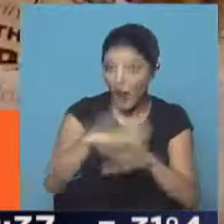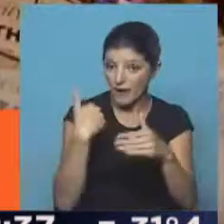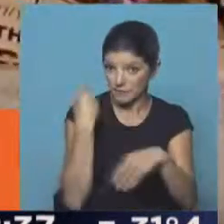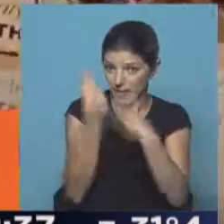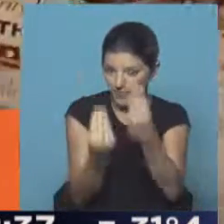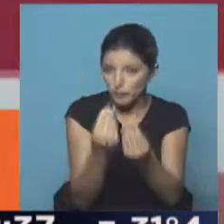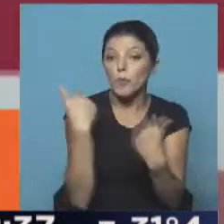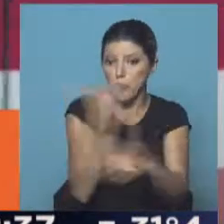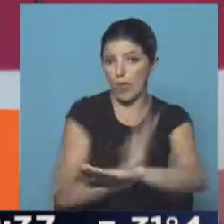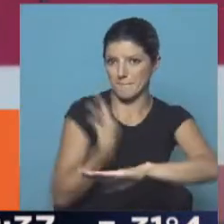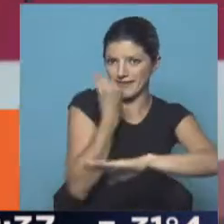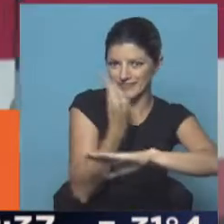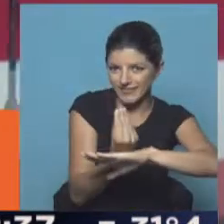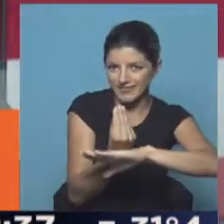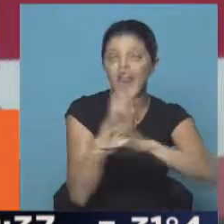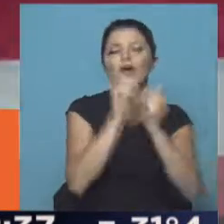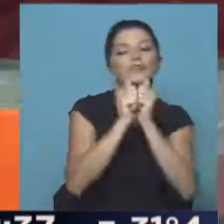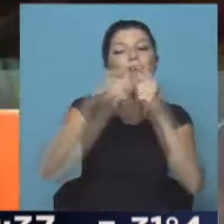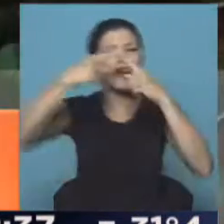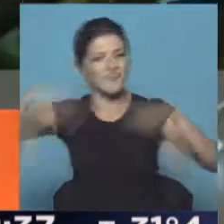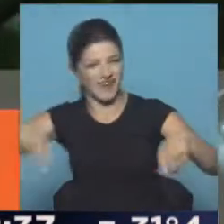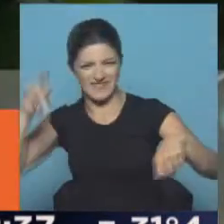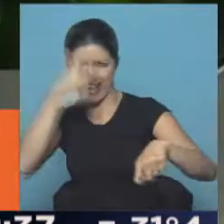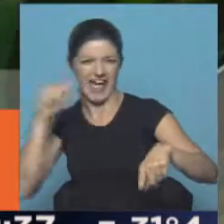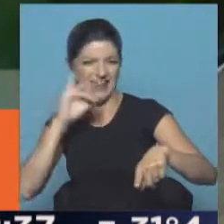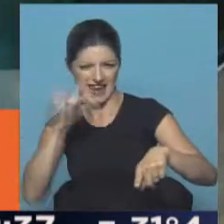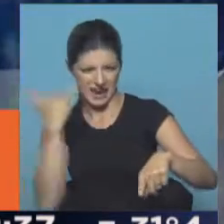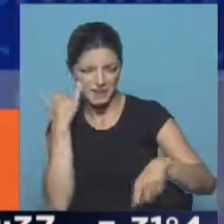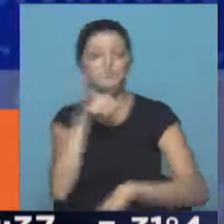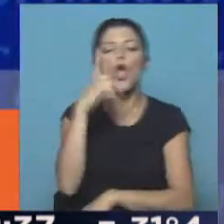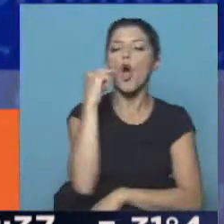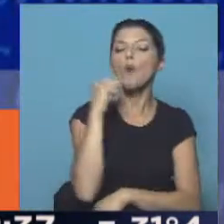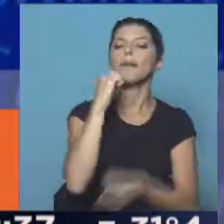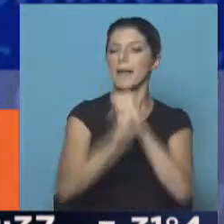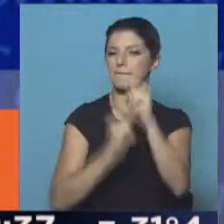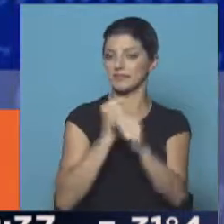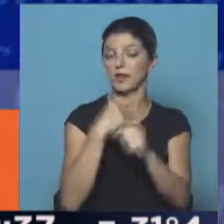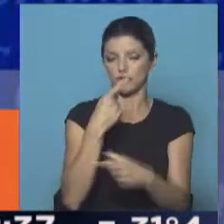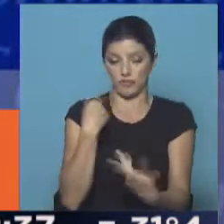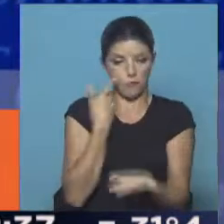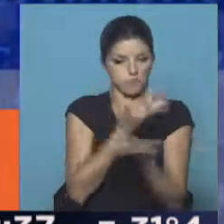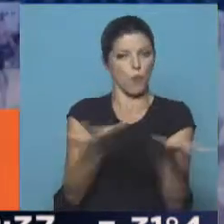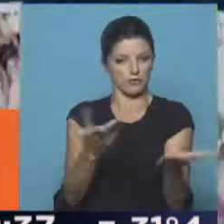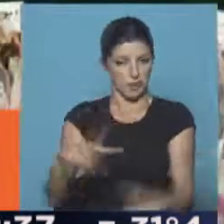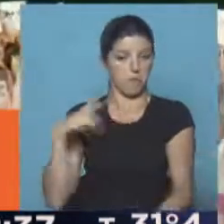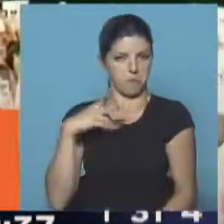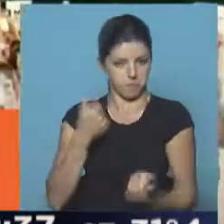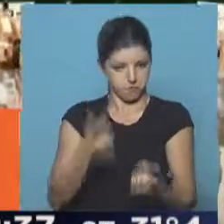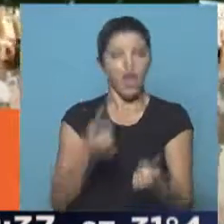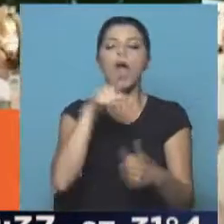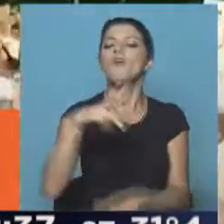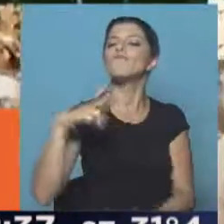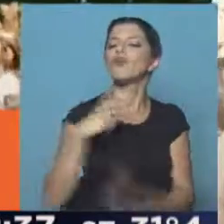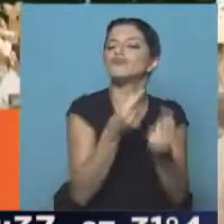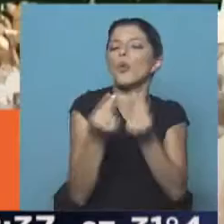es notablemente diferente. Este empresario mediático se define como un exitoso, con una fortuna que, según sus